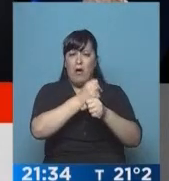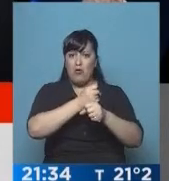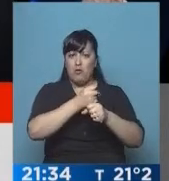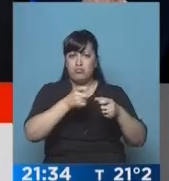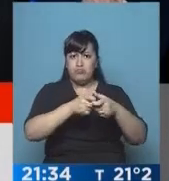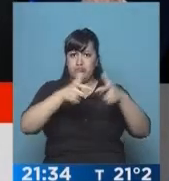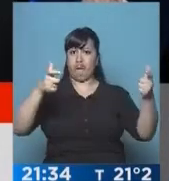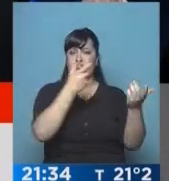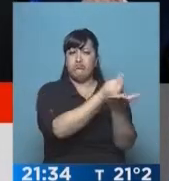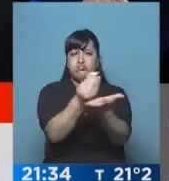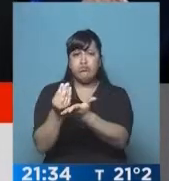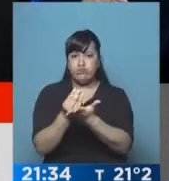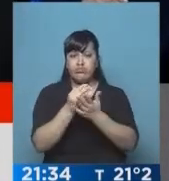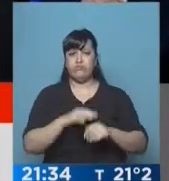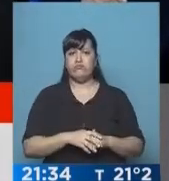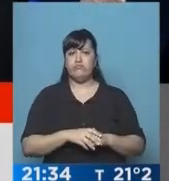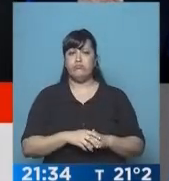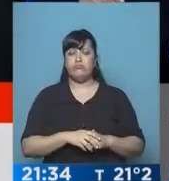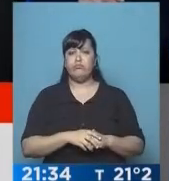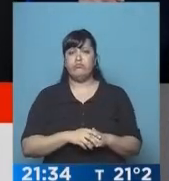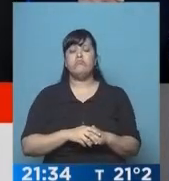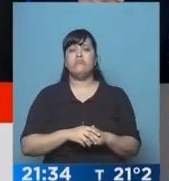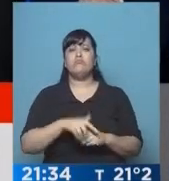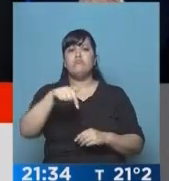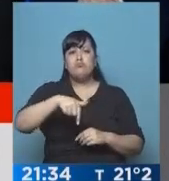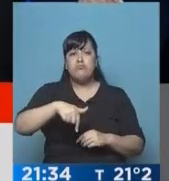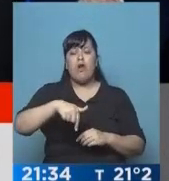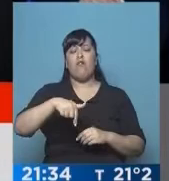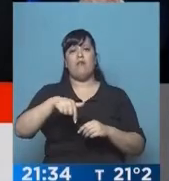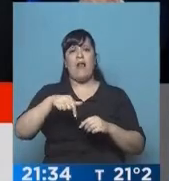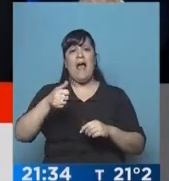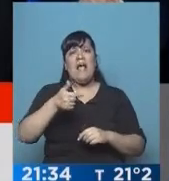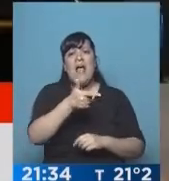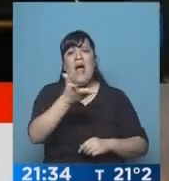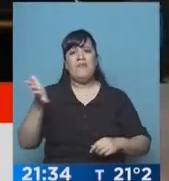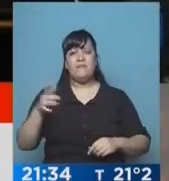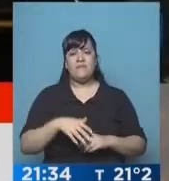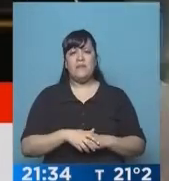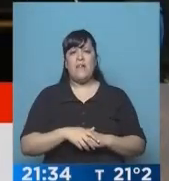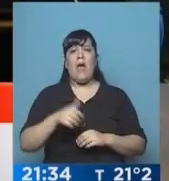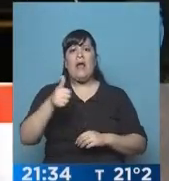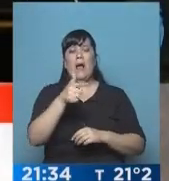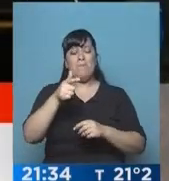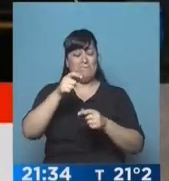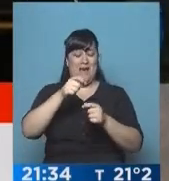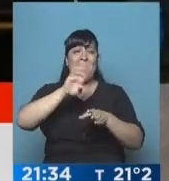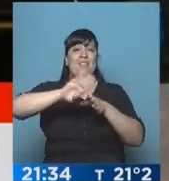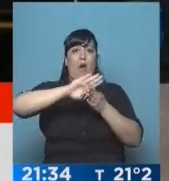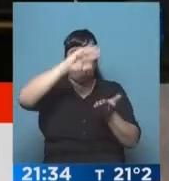en muchísimos años, con la tasa más baja de desendeudamiento desde el